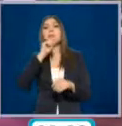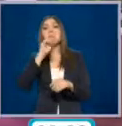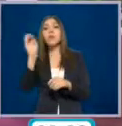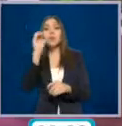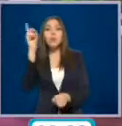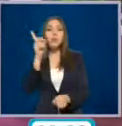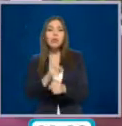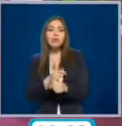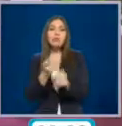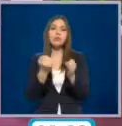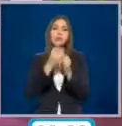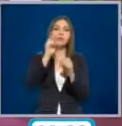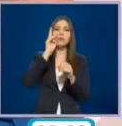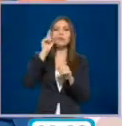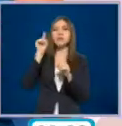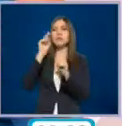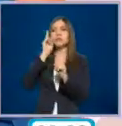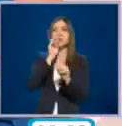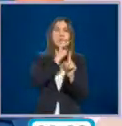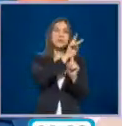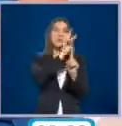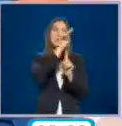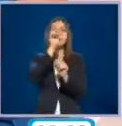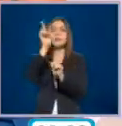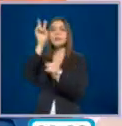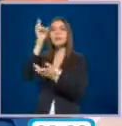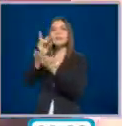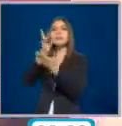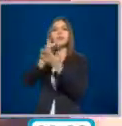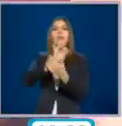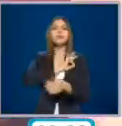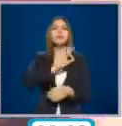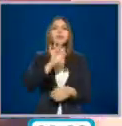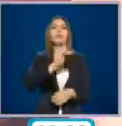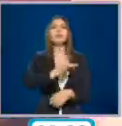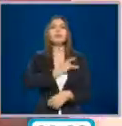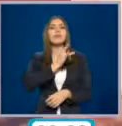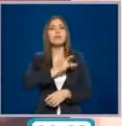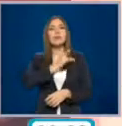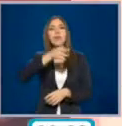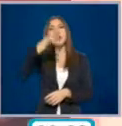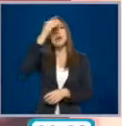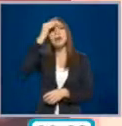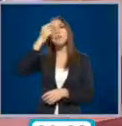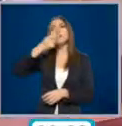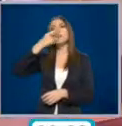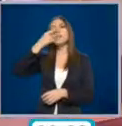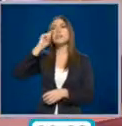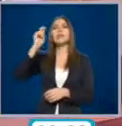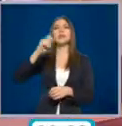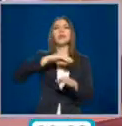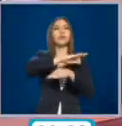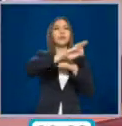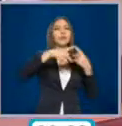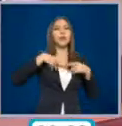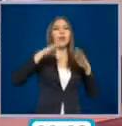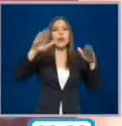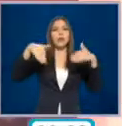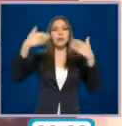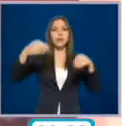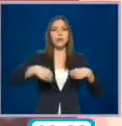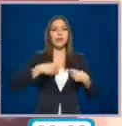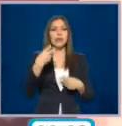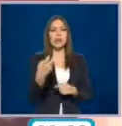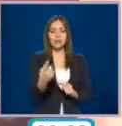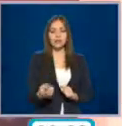esta visión abierta a observar, a sentir, a escuchar, a oler, claro. Todo lo que los demás viven. Entonces, desde ahí se genera